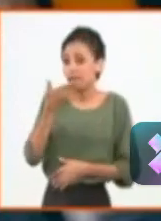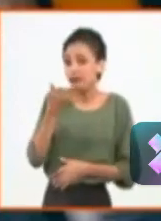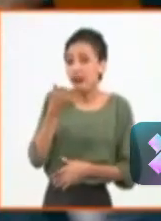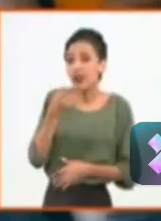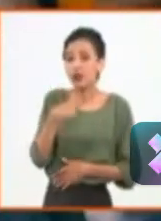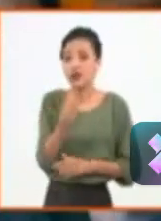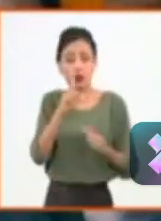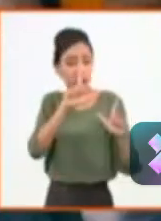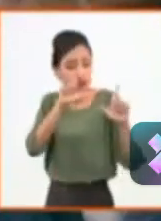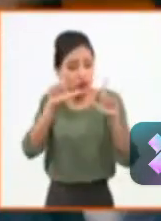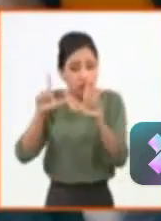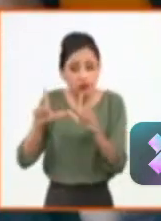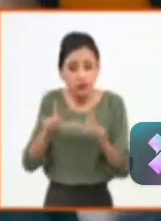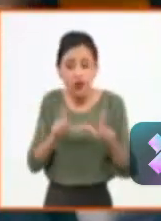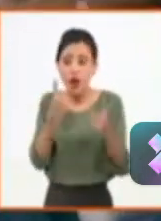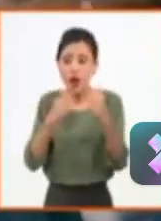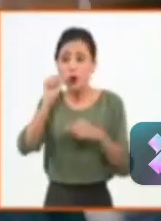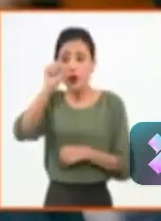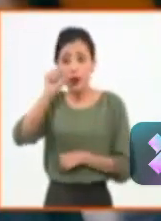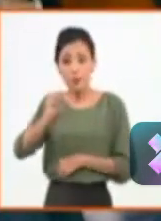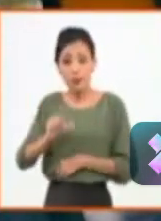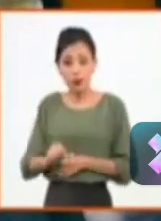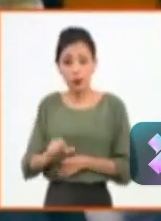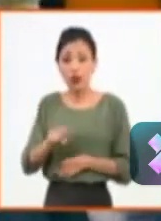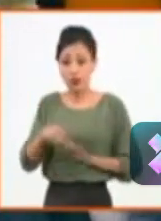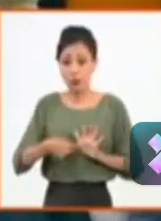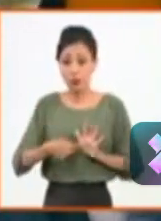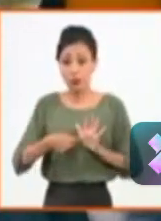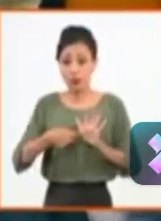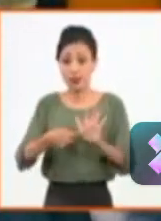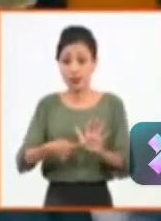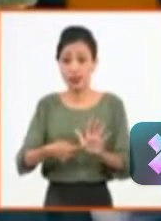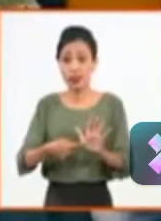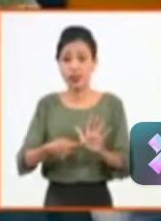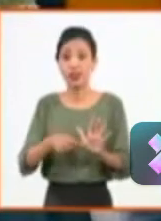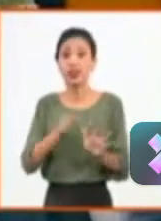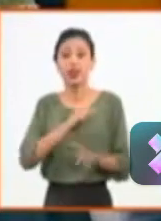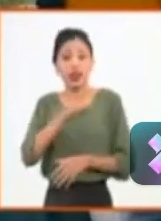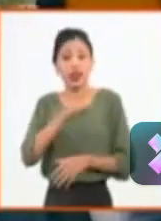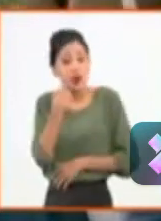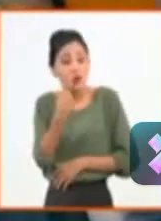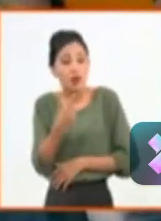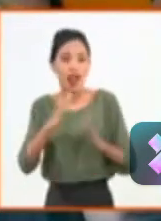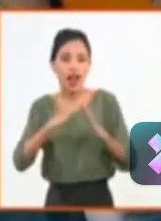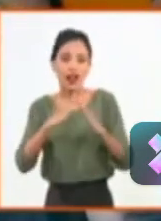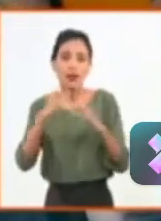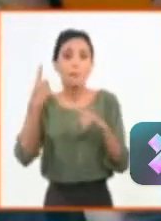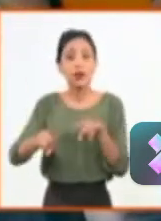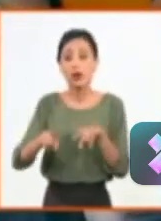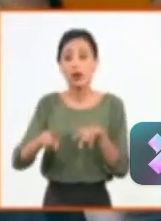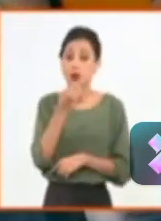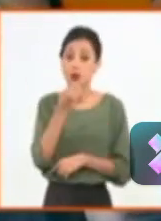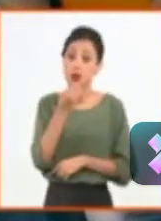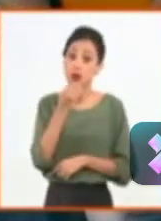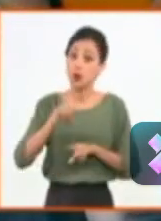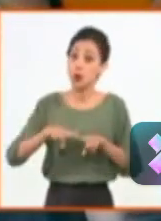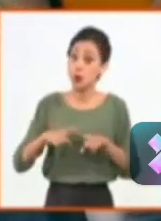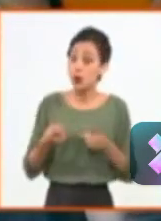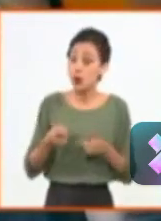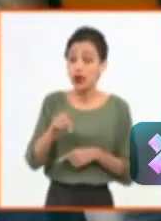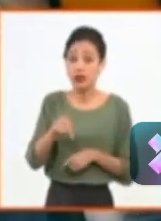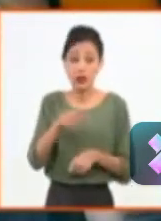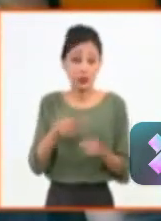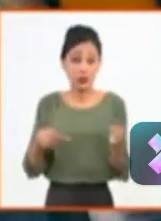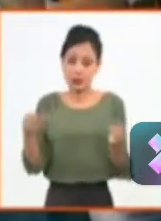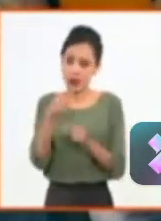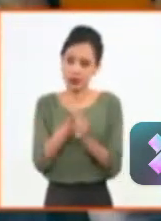personas que vamos a comentar y a mostrarles en estos audiovisuales queríamos filmar en su casa, no ha sido posible porque han estado todo el tiempo en función de su